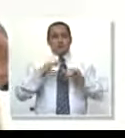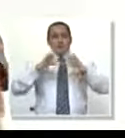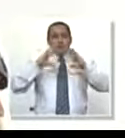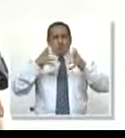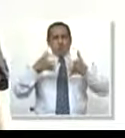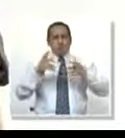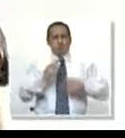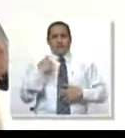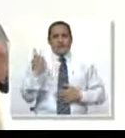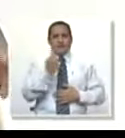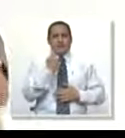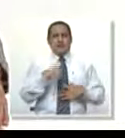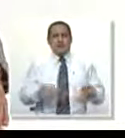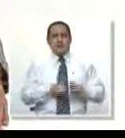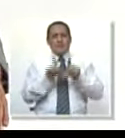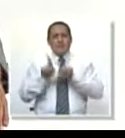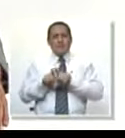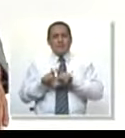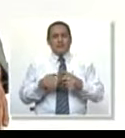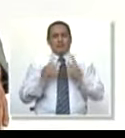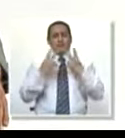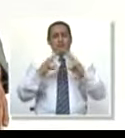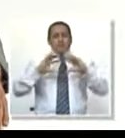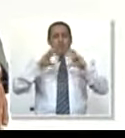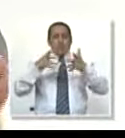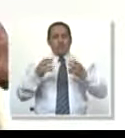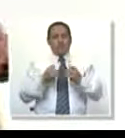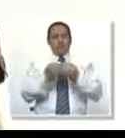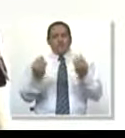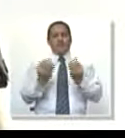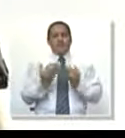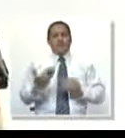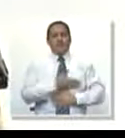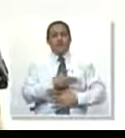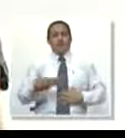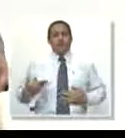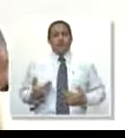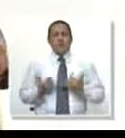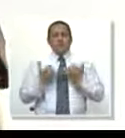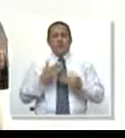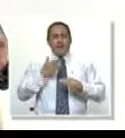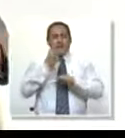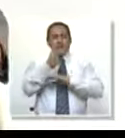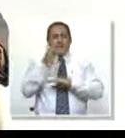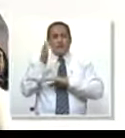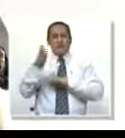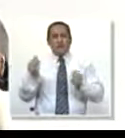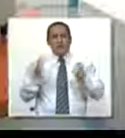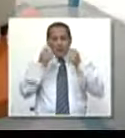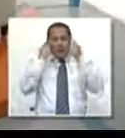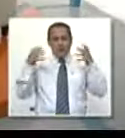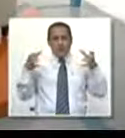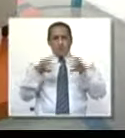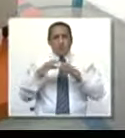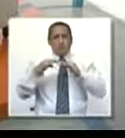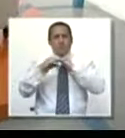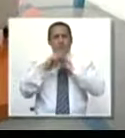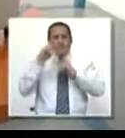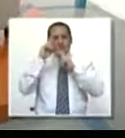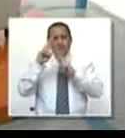mundo globalizado un mundo donde los estados han ido digamos consolidando la